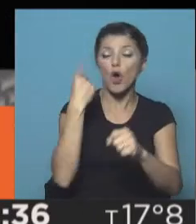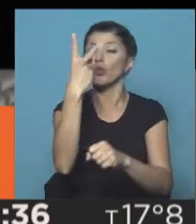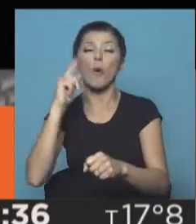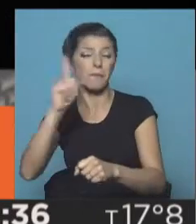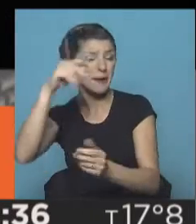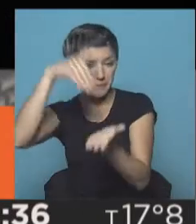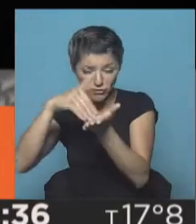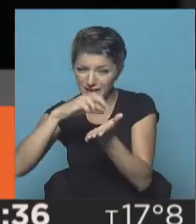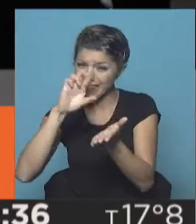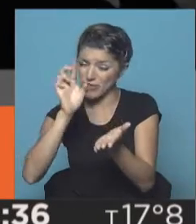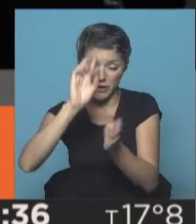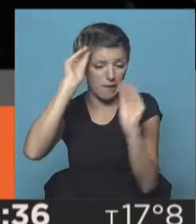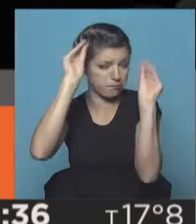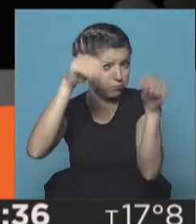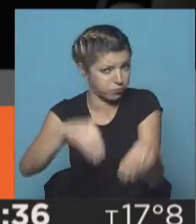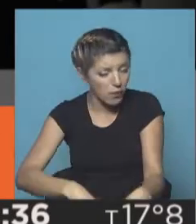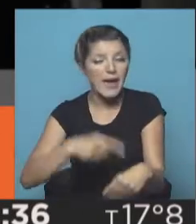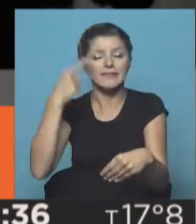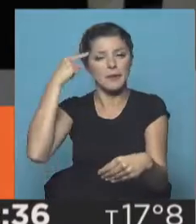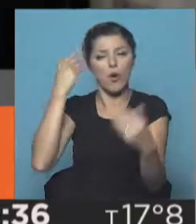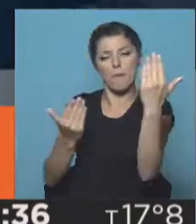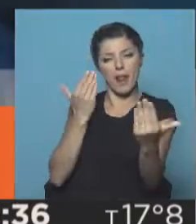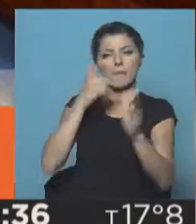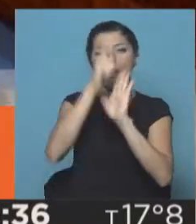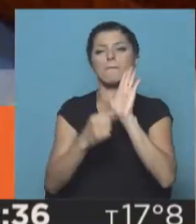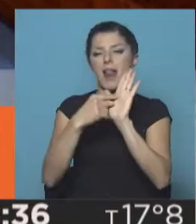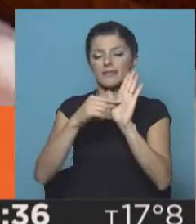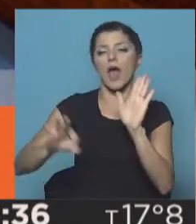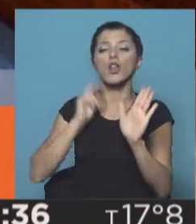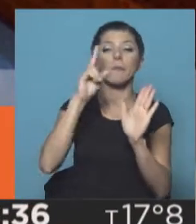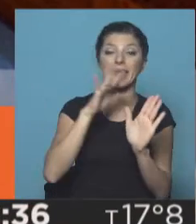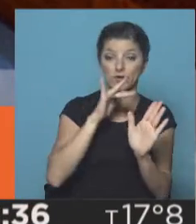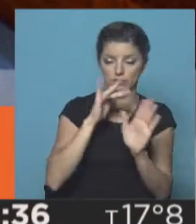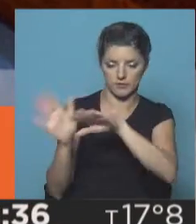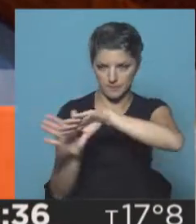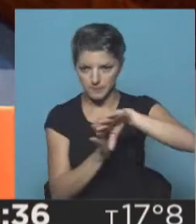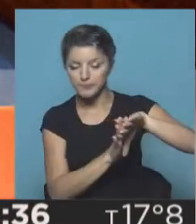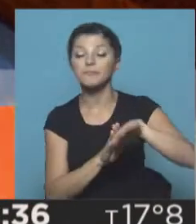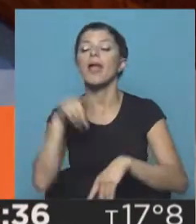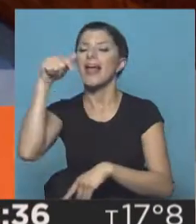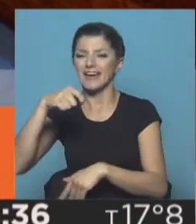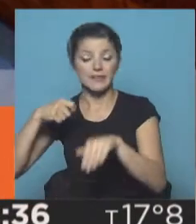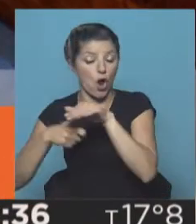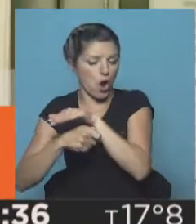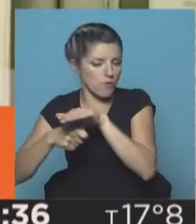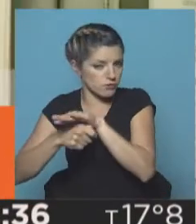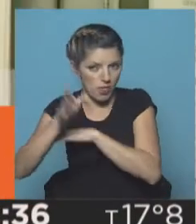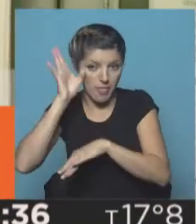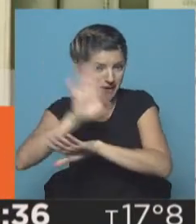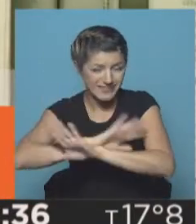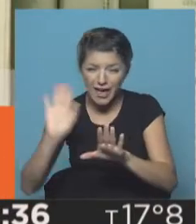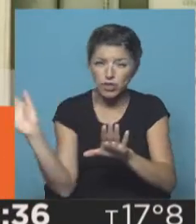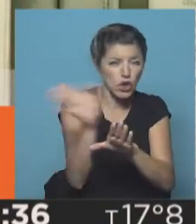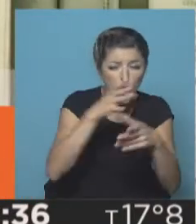pérdidas a Petrobras, de acuerdo con el balance de 2014. La corrupción generalizada de la clase dirigente, sin distinción